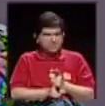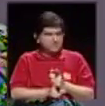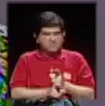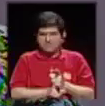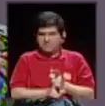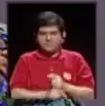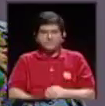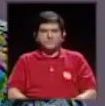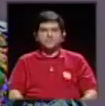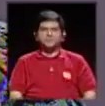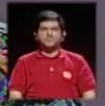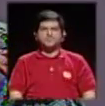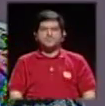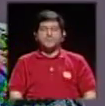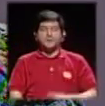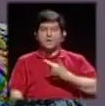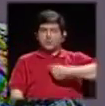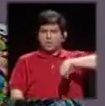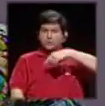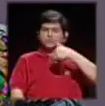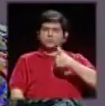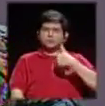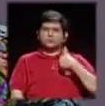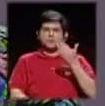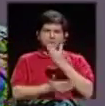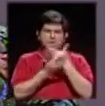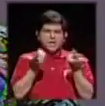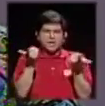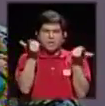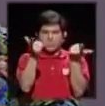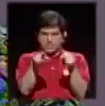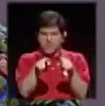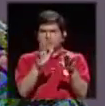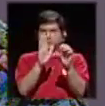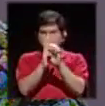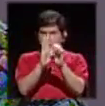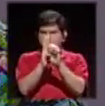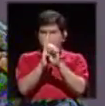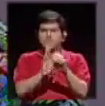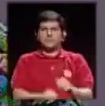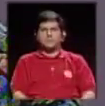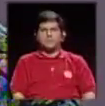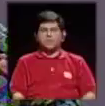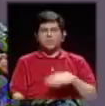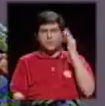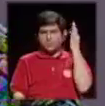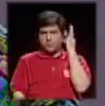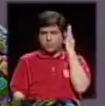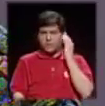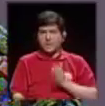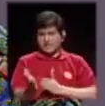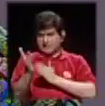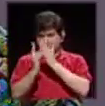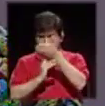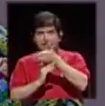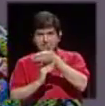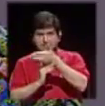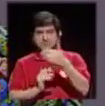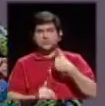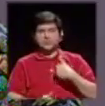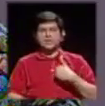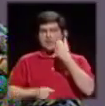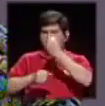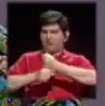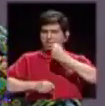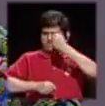Porque nosotros hemos tenido algunos casos, por ejemplo, cuando las mujeres accesan a un